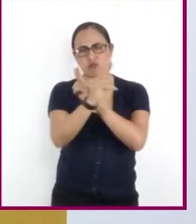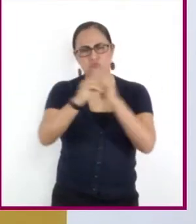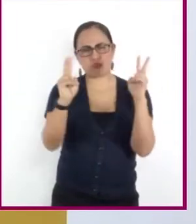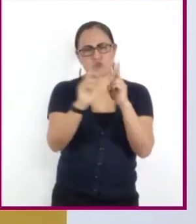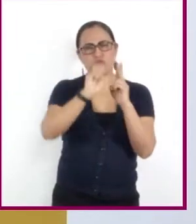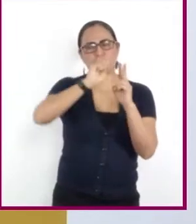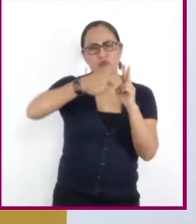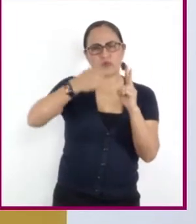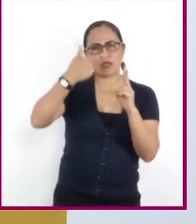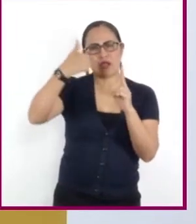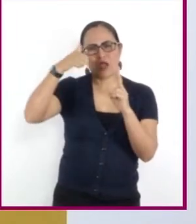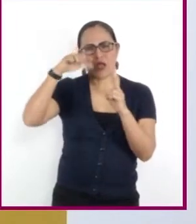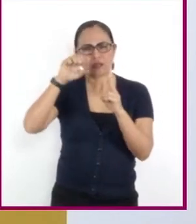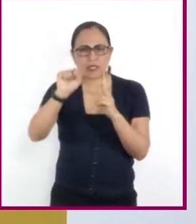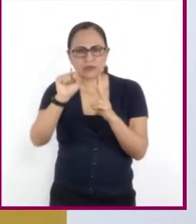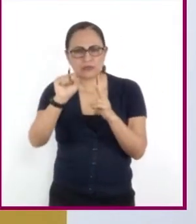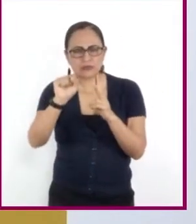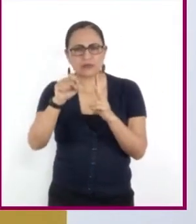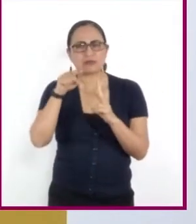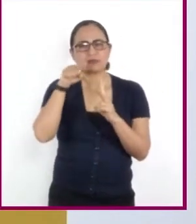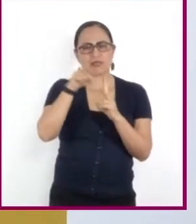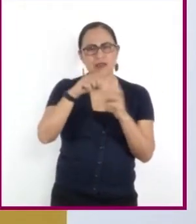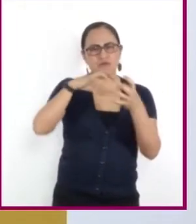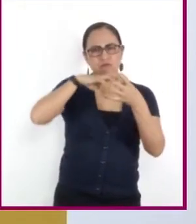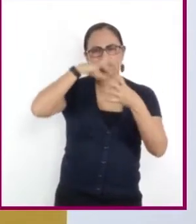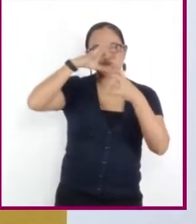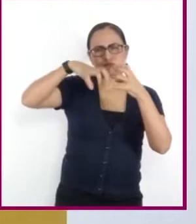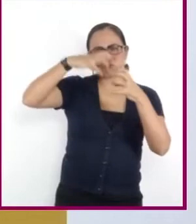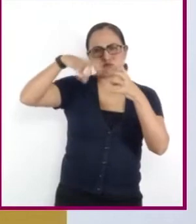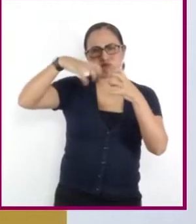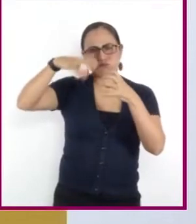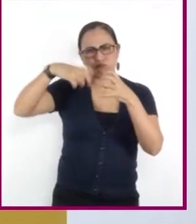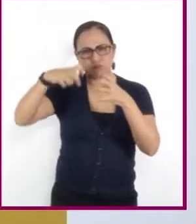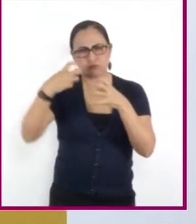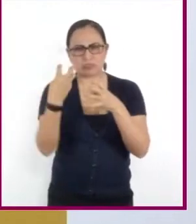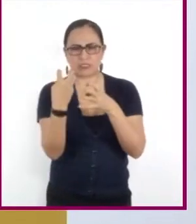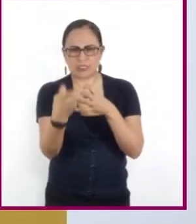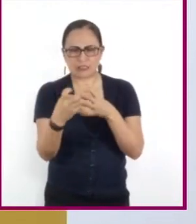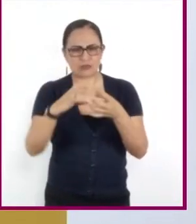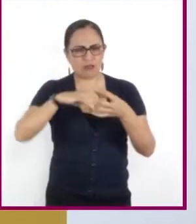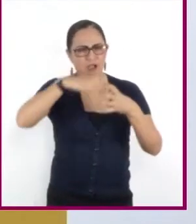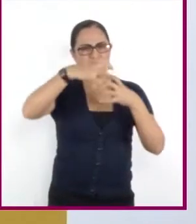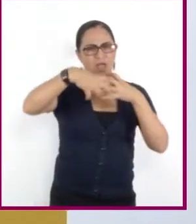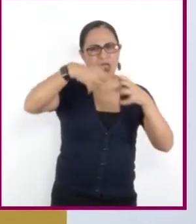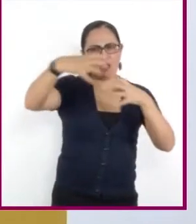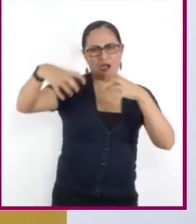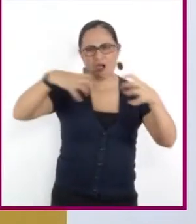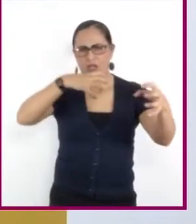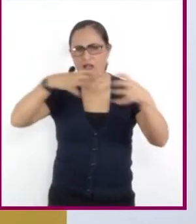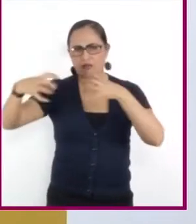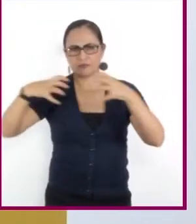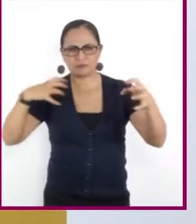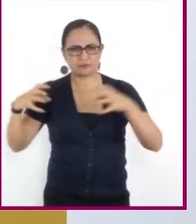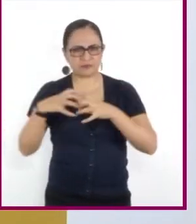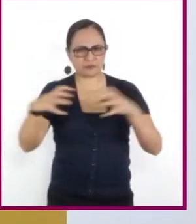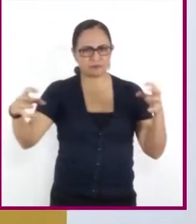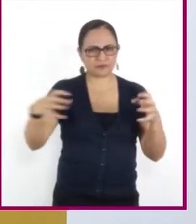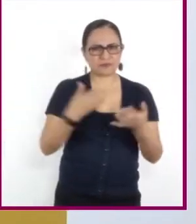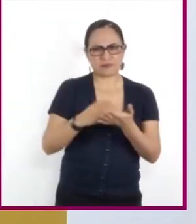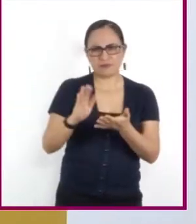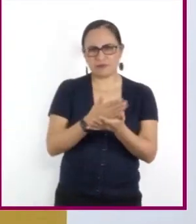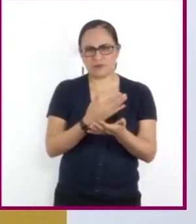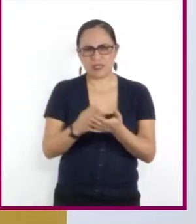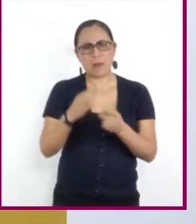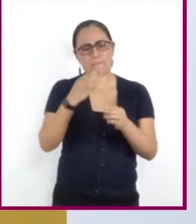de acuerdo con nuestro modelo de partículas, estas se encuentran muy dispersas, es decir, que tenemos